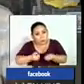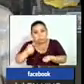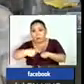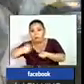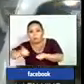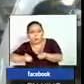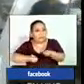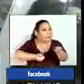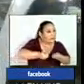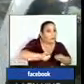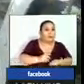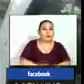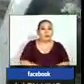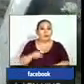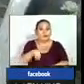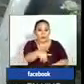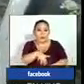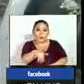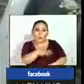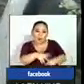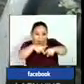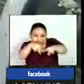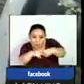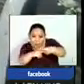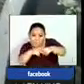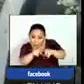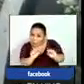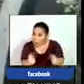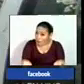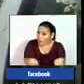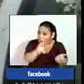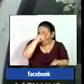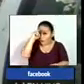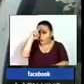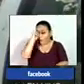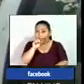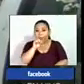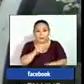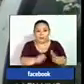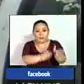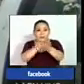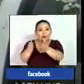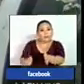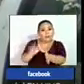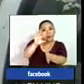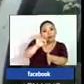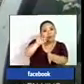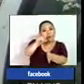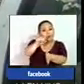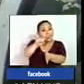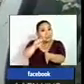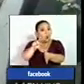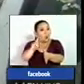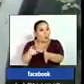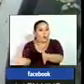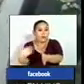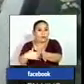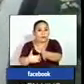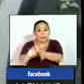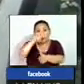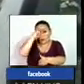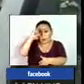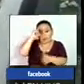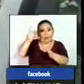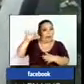trabajar. Habilitar el servicio de mecánica automotriz es parte de la fase 1 del plan de reapertura económica que dispuso